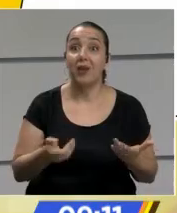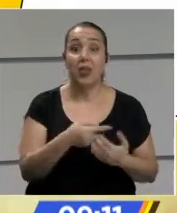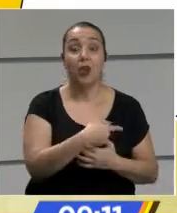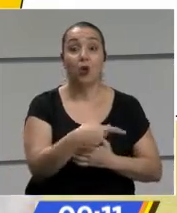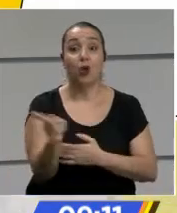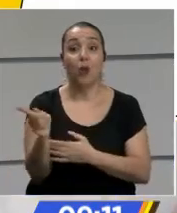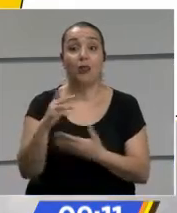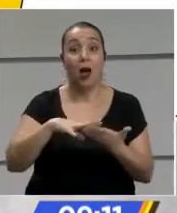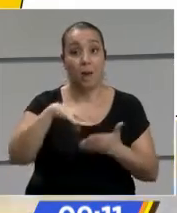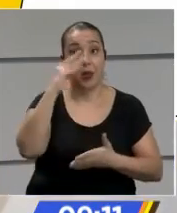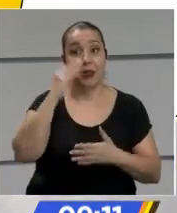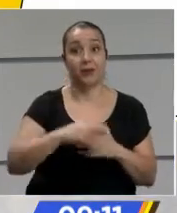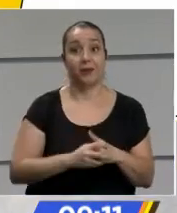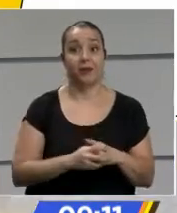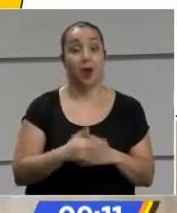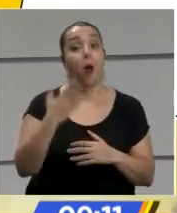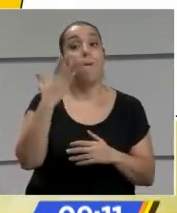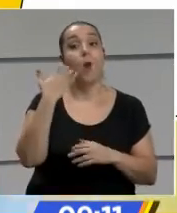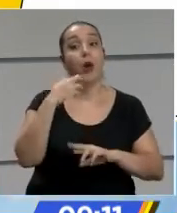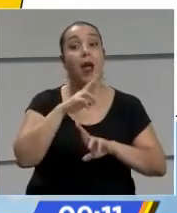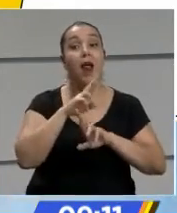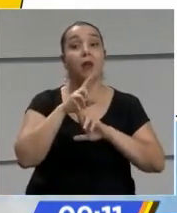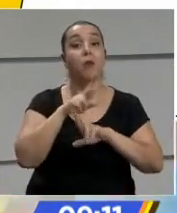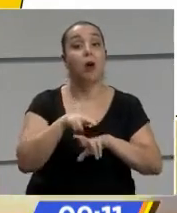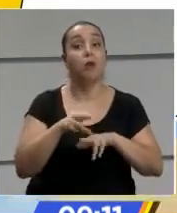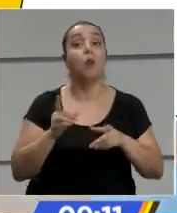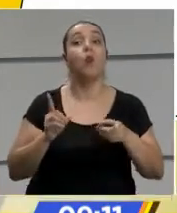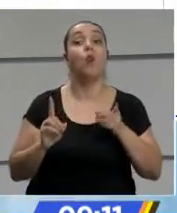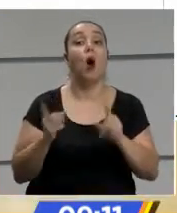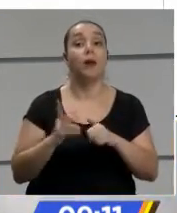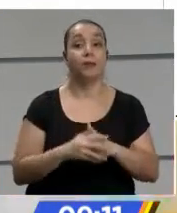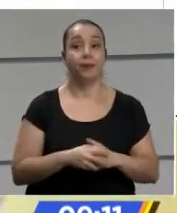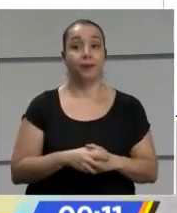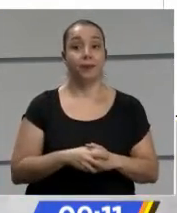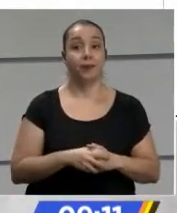a sorprender con así la respuesta. Es. Porque la respuesta es la...